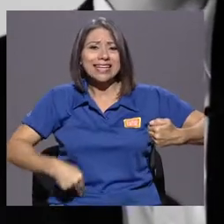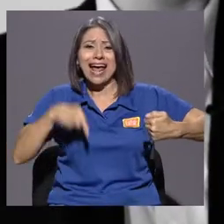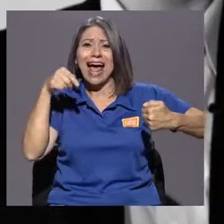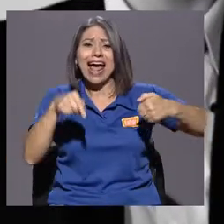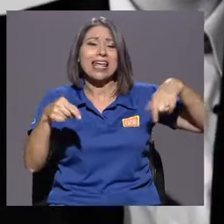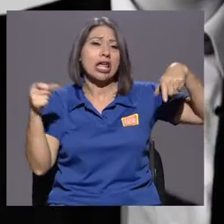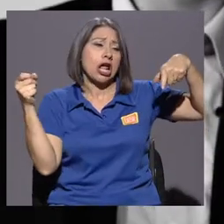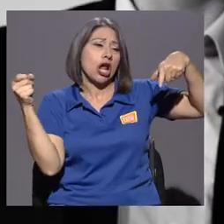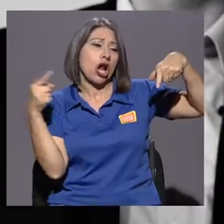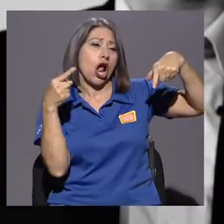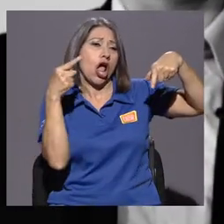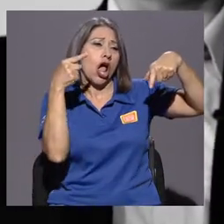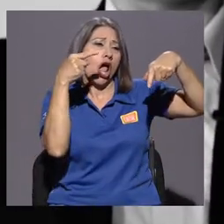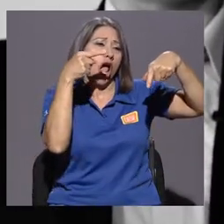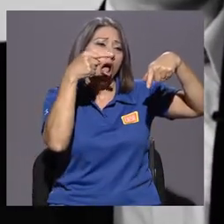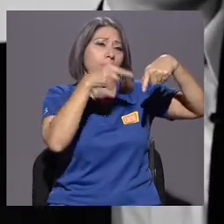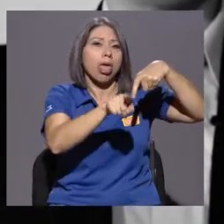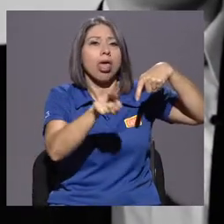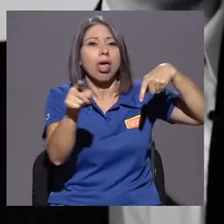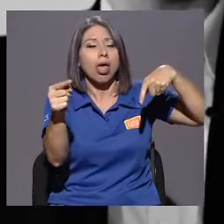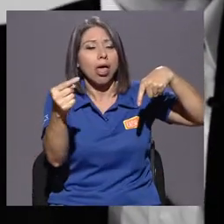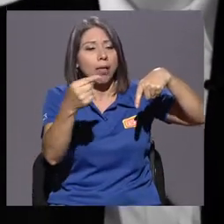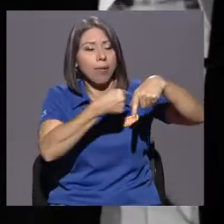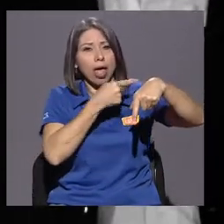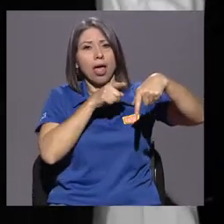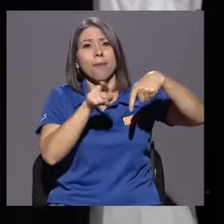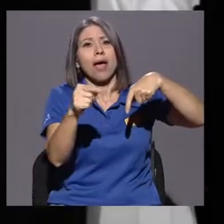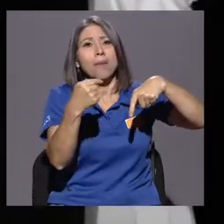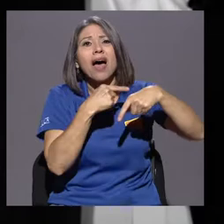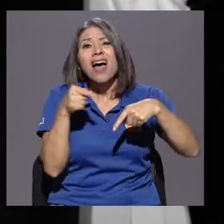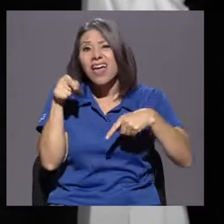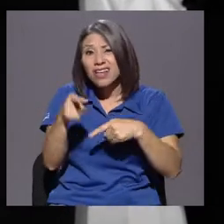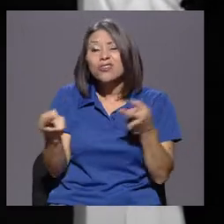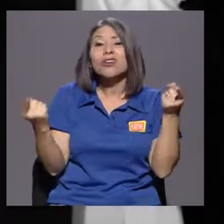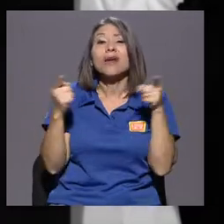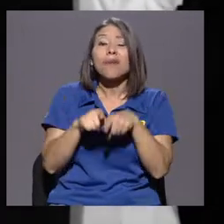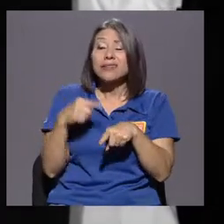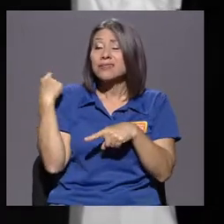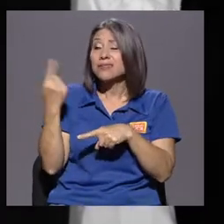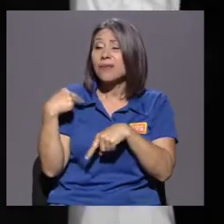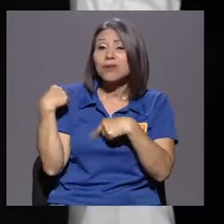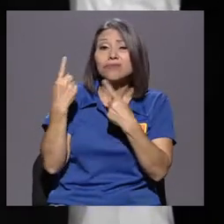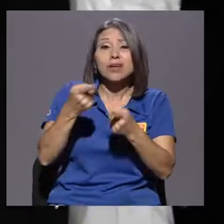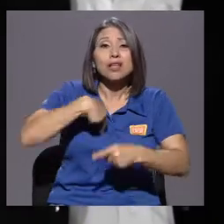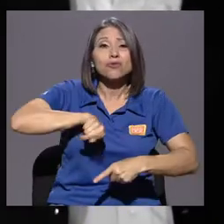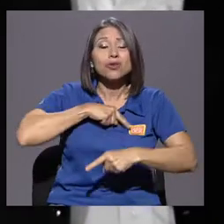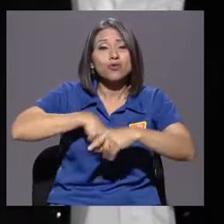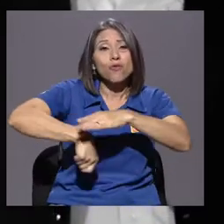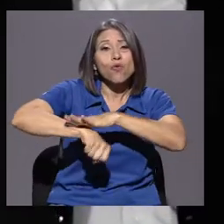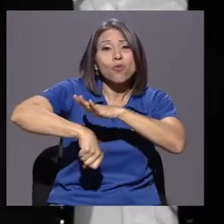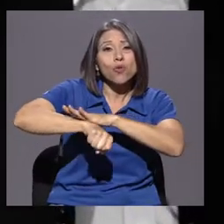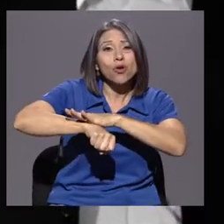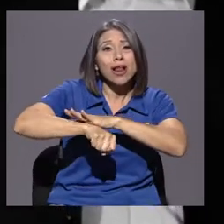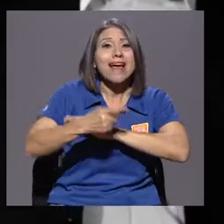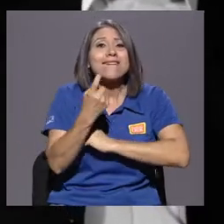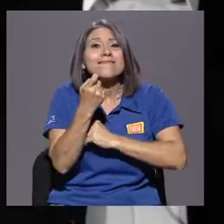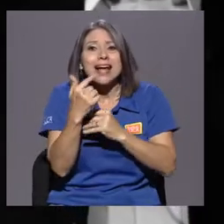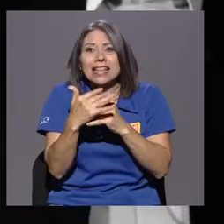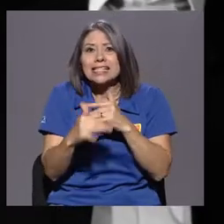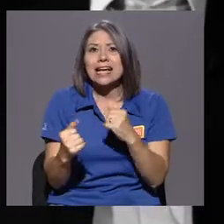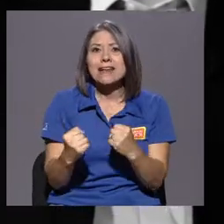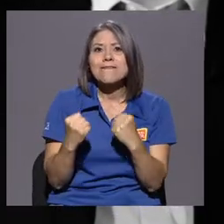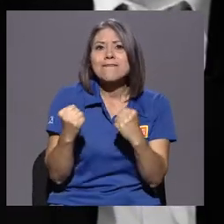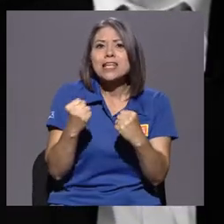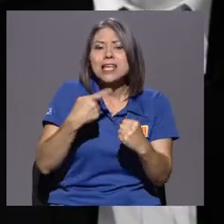partido como se votaron el mal endémico de nuestro fútbol verdad la definición la falta de sangre fría de nuestros delanteros de